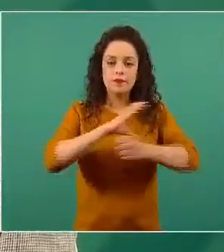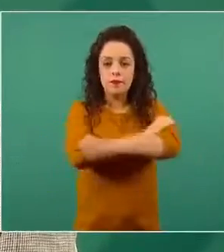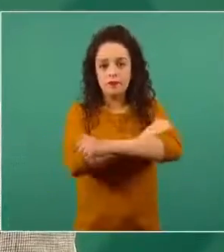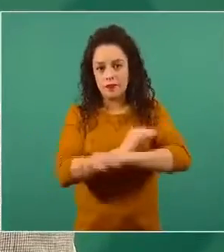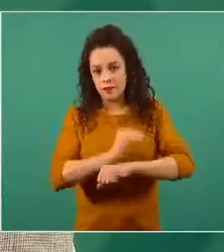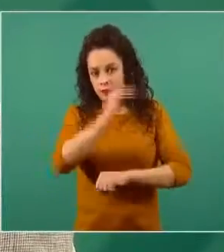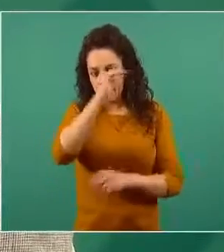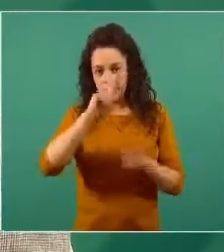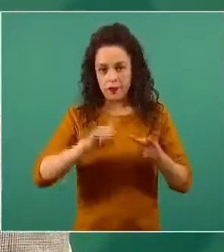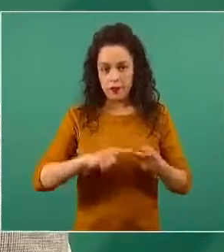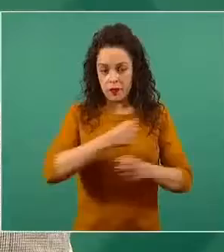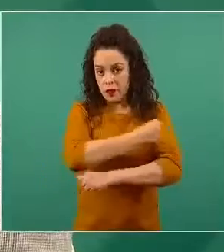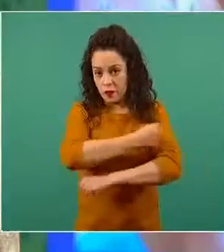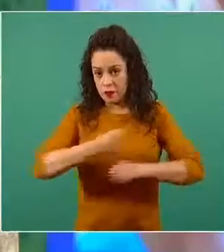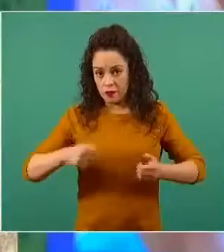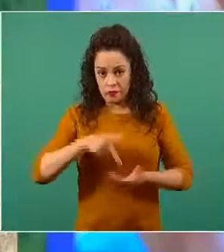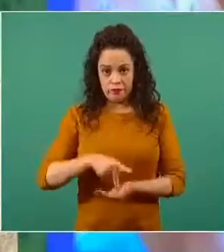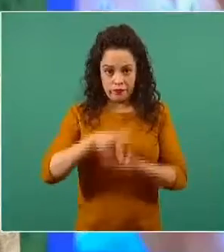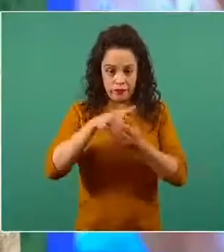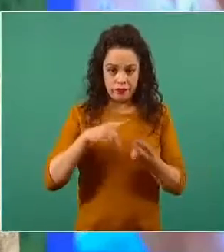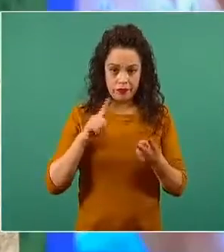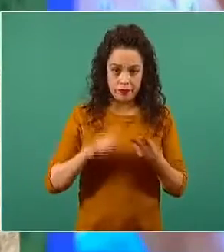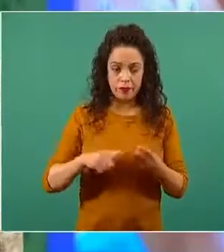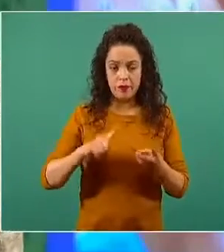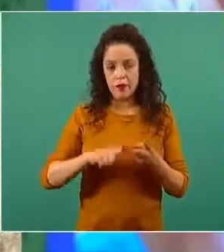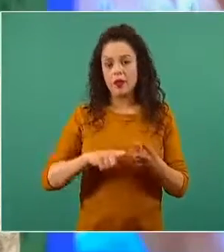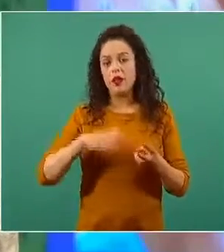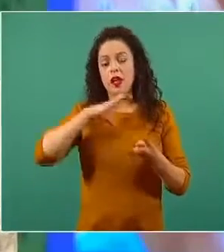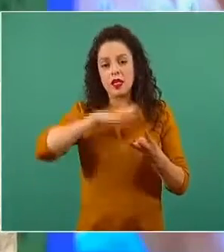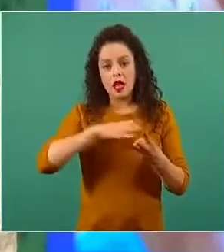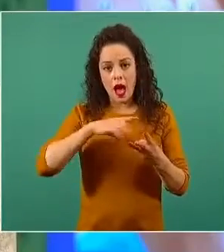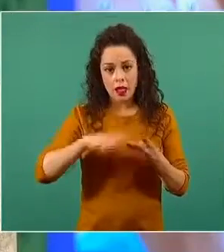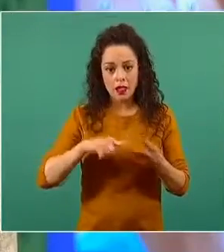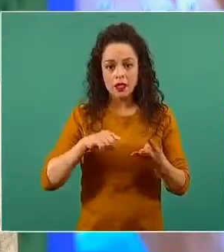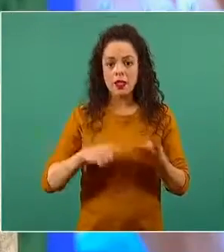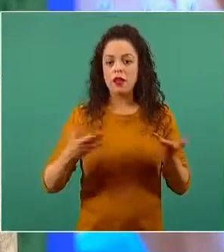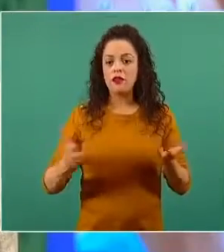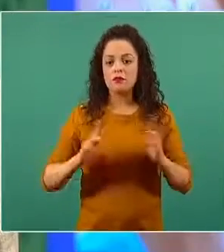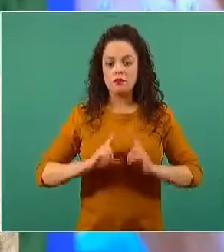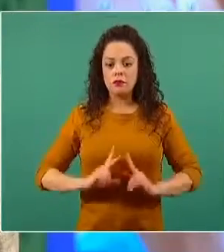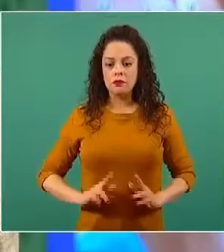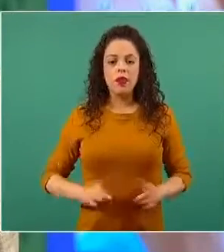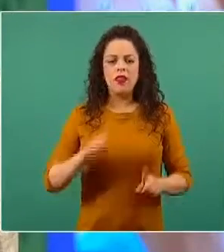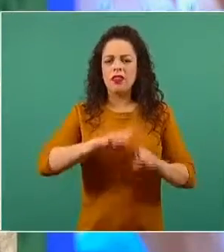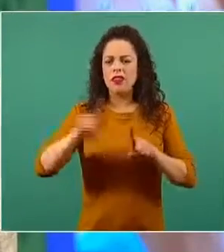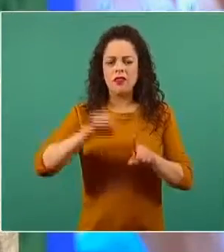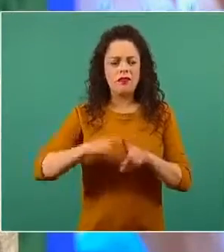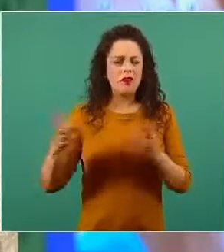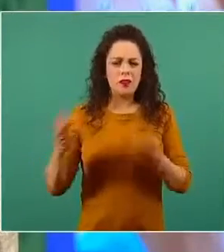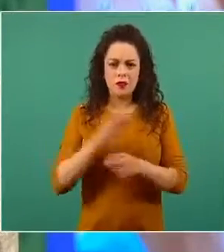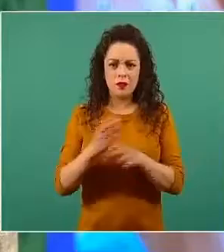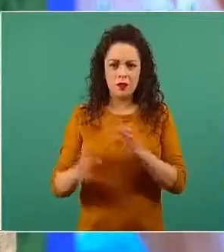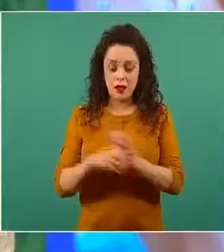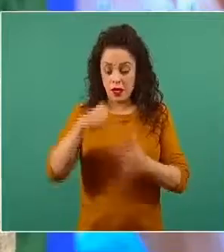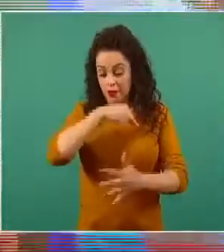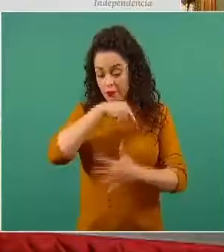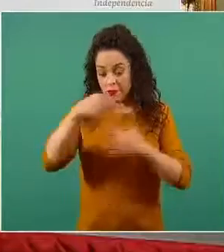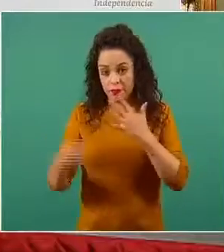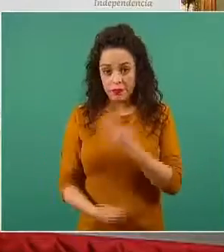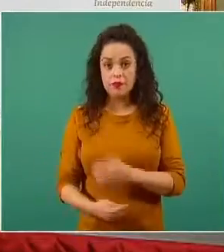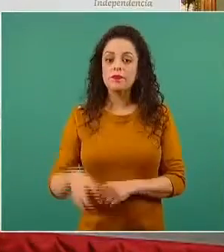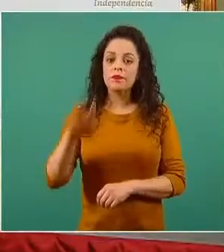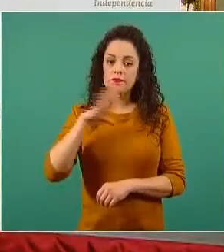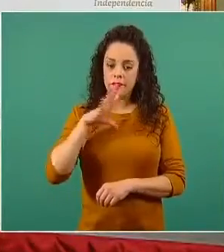obesidad, el sobrepeso, el cáncer, la inmunosupresión, por diversas causas, son condiciones que aumentan